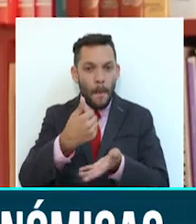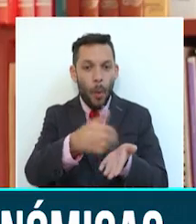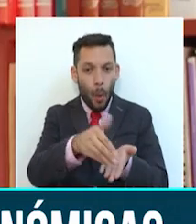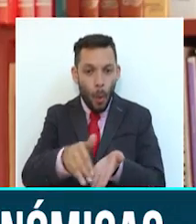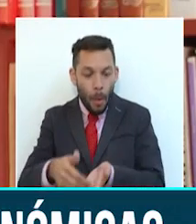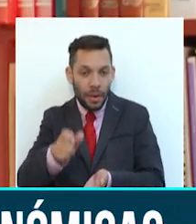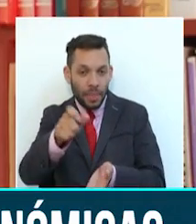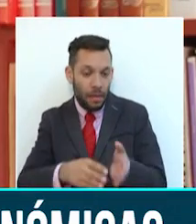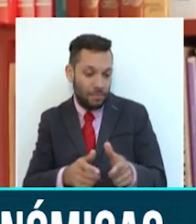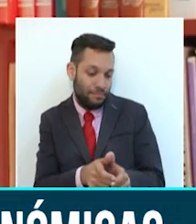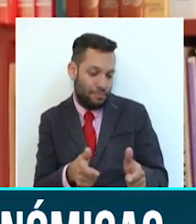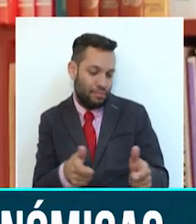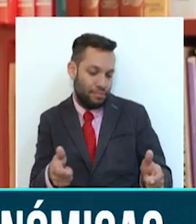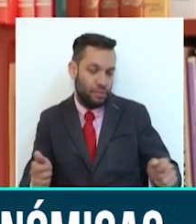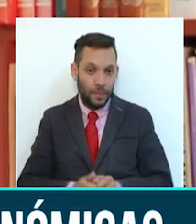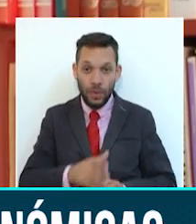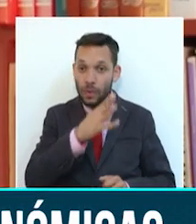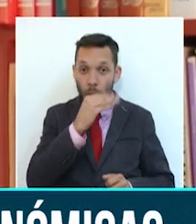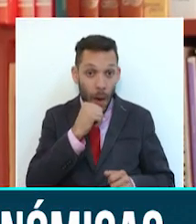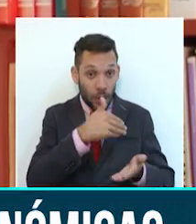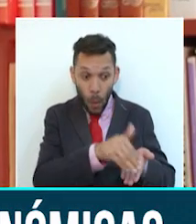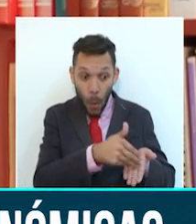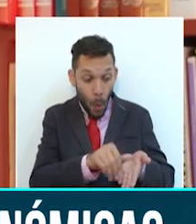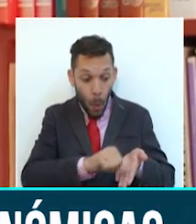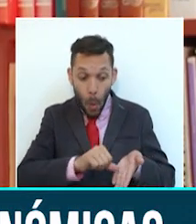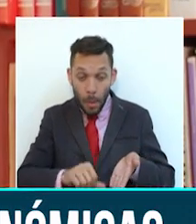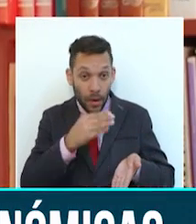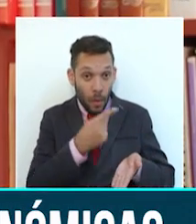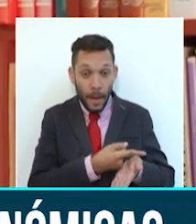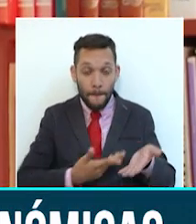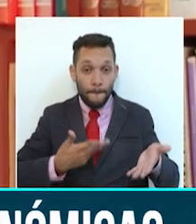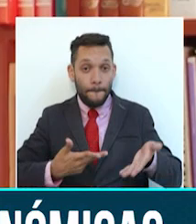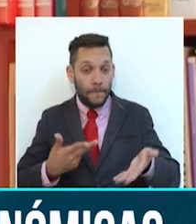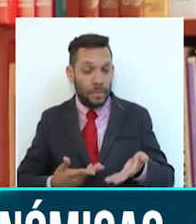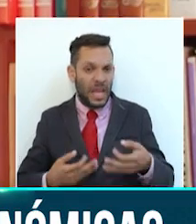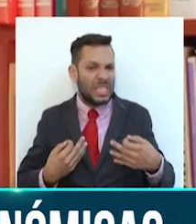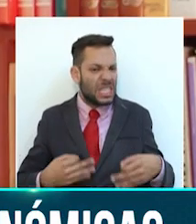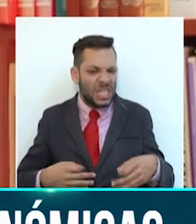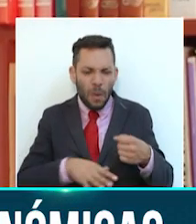Y efectivamente, si no hay consumo de lo más mínimo, vital, por ejemplo,